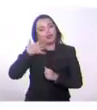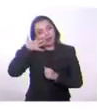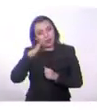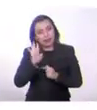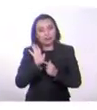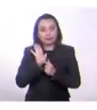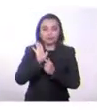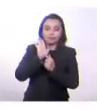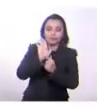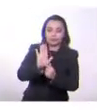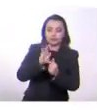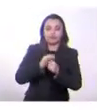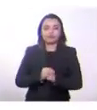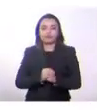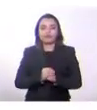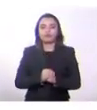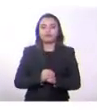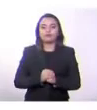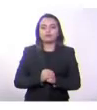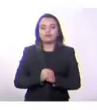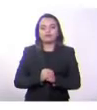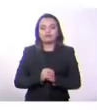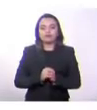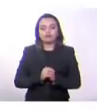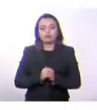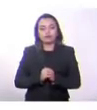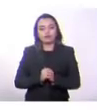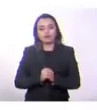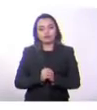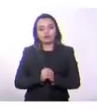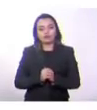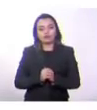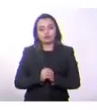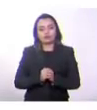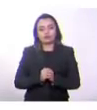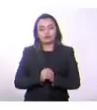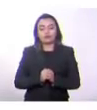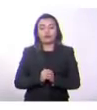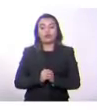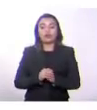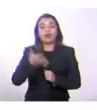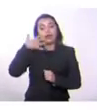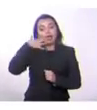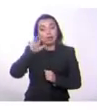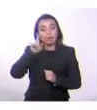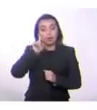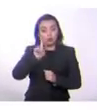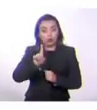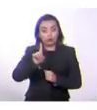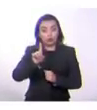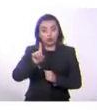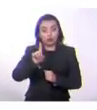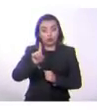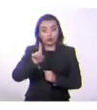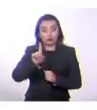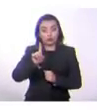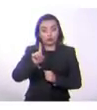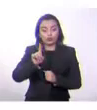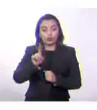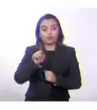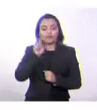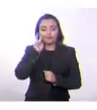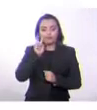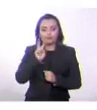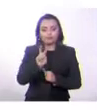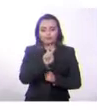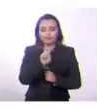Ejemplo 1. Los últimos indicios de este grave fenómeno provienen de un estudio realizado por el Jet Propulsion Laboratory de la